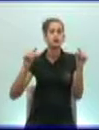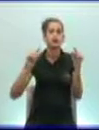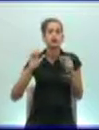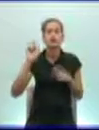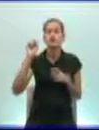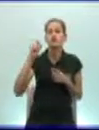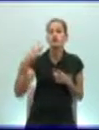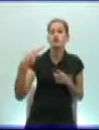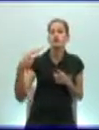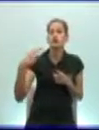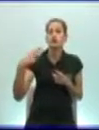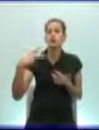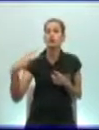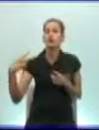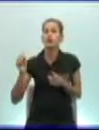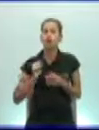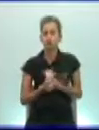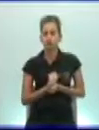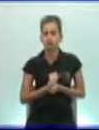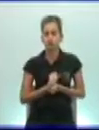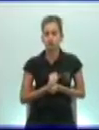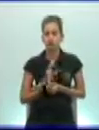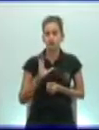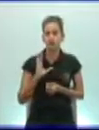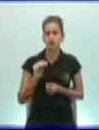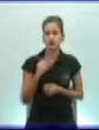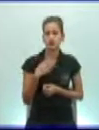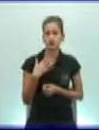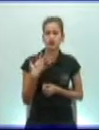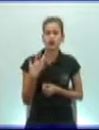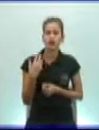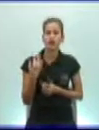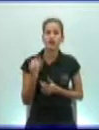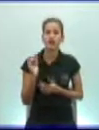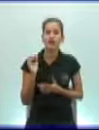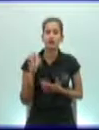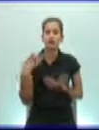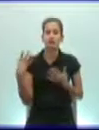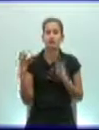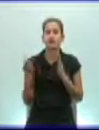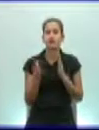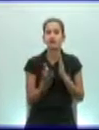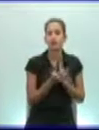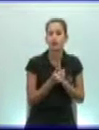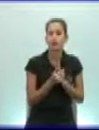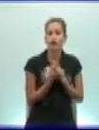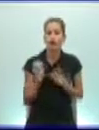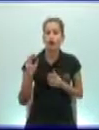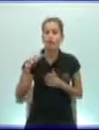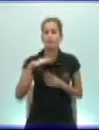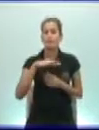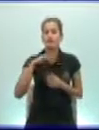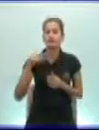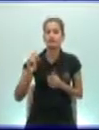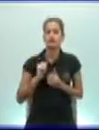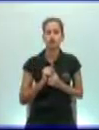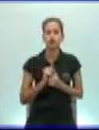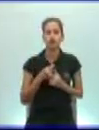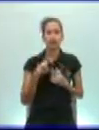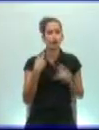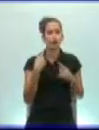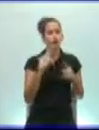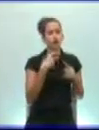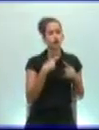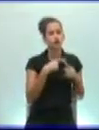que escapó al monte? El cimarrón escapó al monte. El cimarrón es el núcleo del